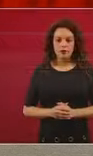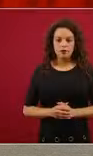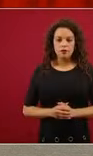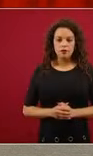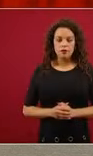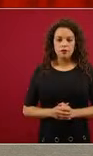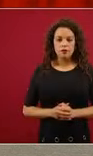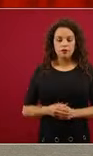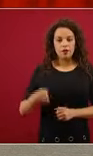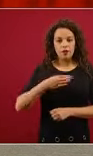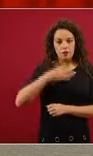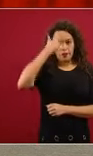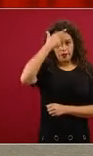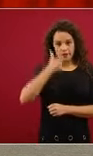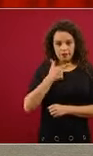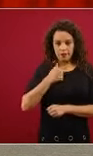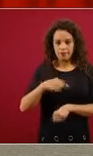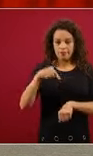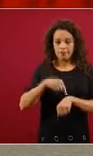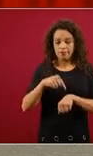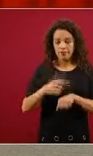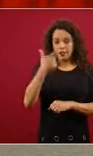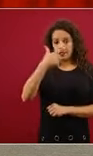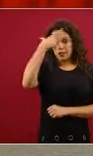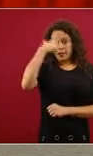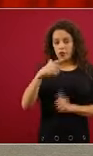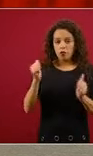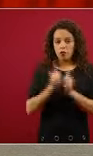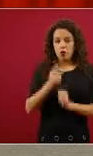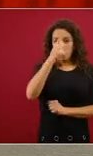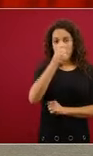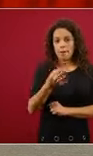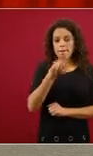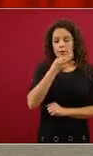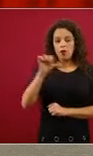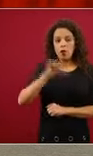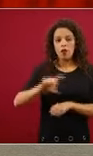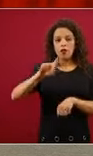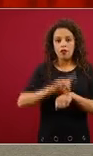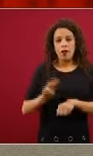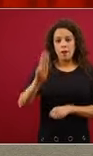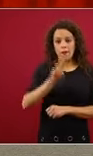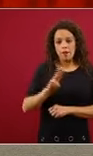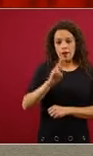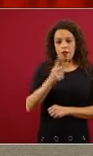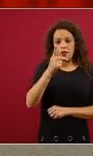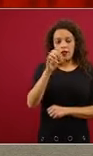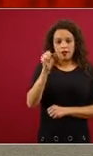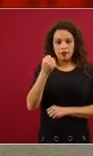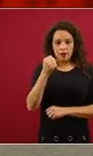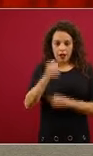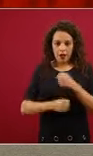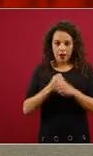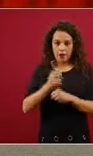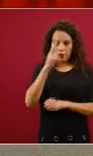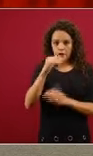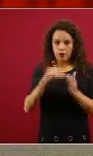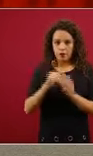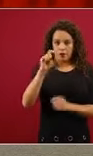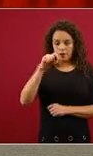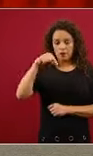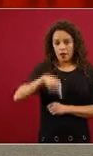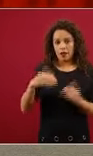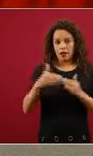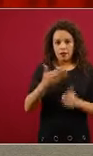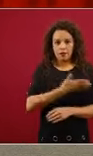Son las 19 horas con un minuto del miércoles 2 de septiembre de 2020. Estamos en el Palacio Nacional de México, en la Ciudad de